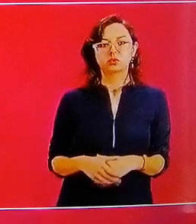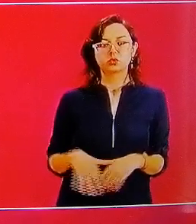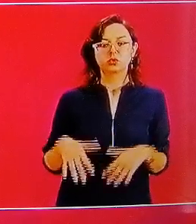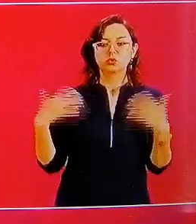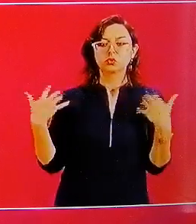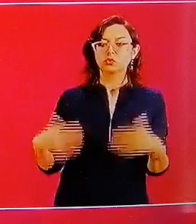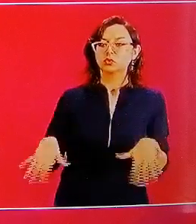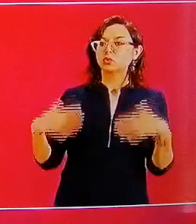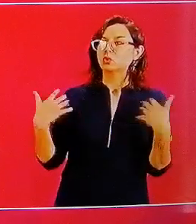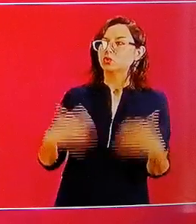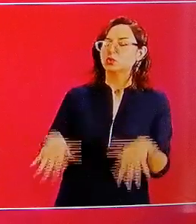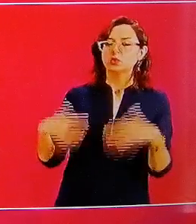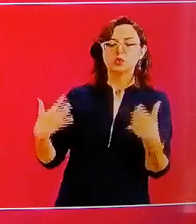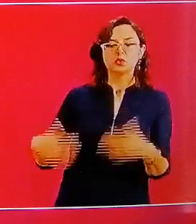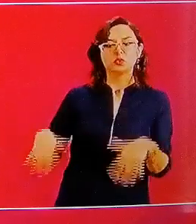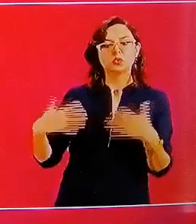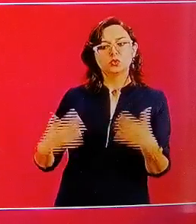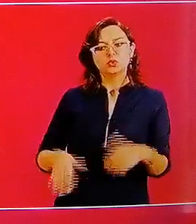lo tenemos que hacer aquí.